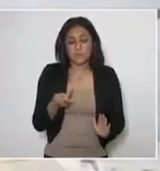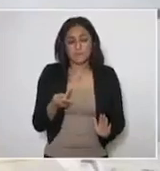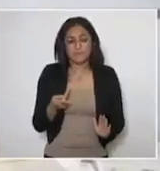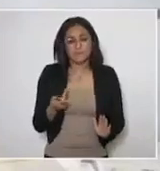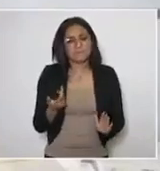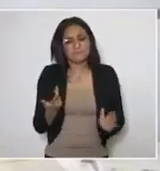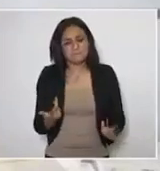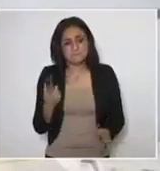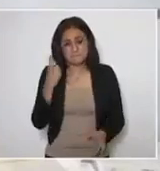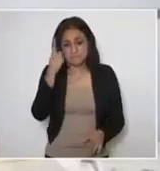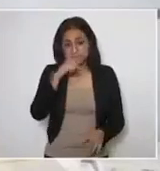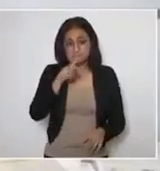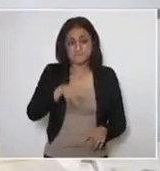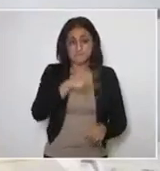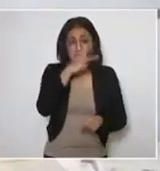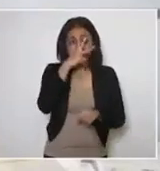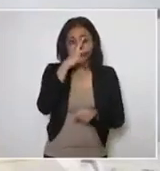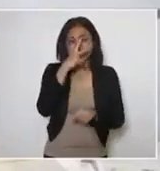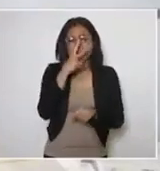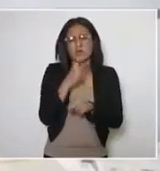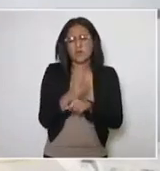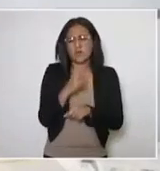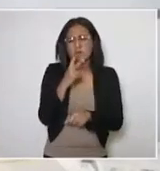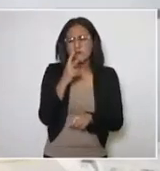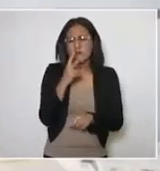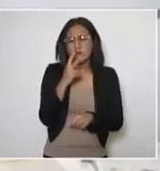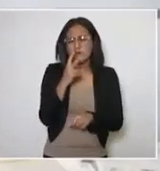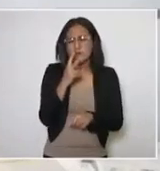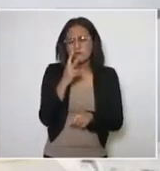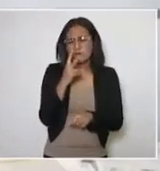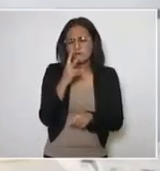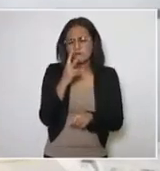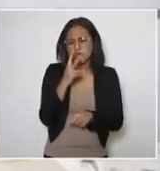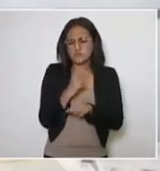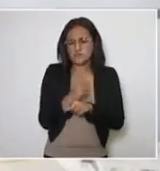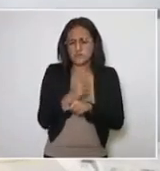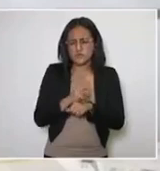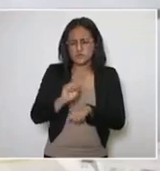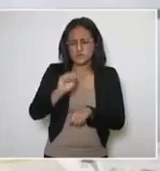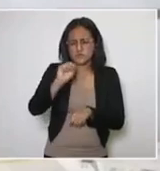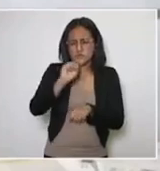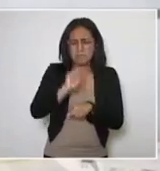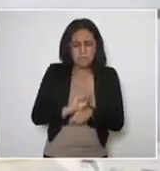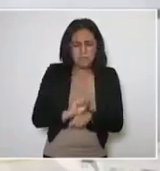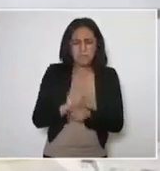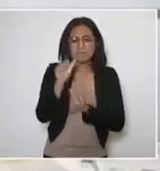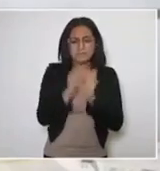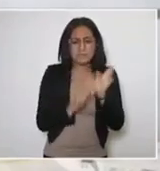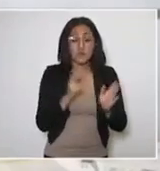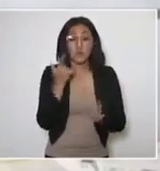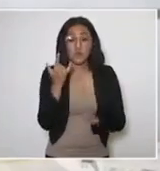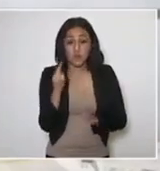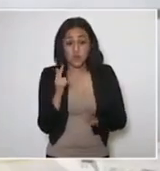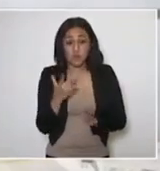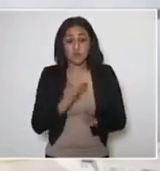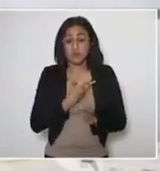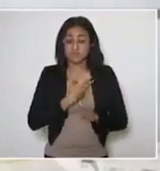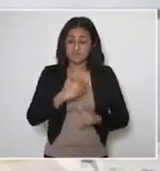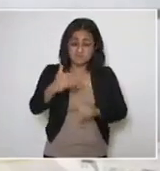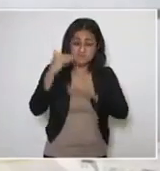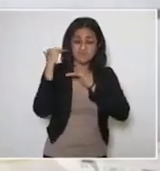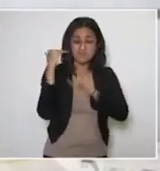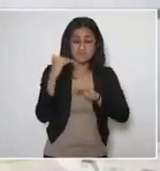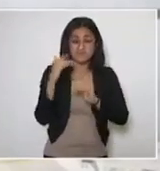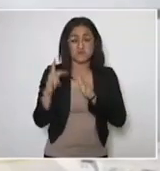que para la segunda quincena del mes de julio vamos a tener el acné y los